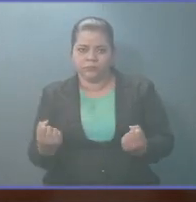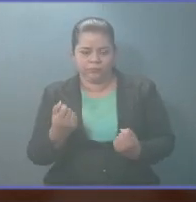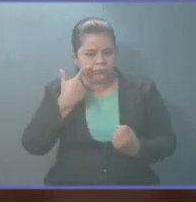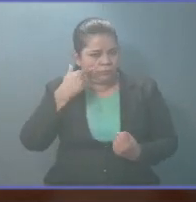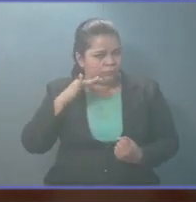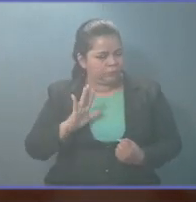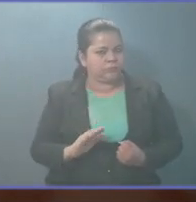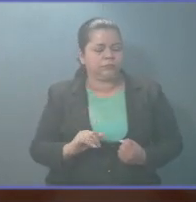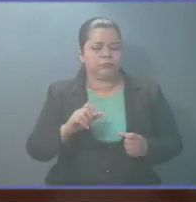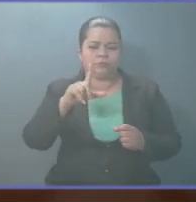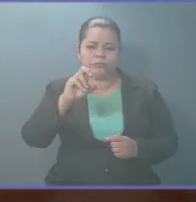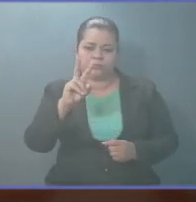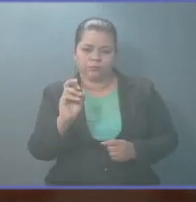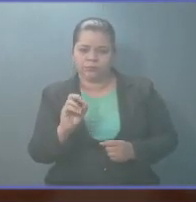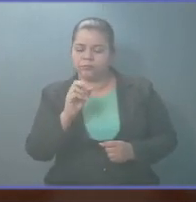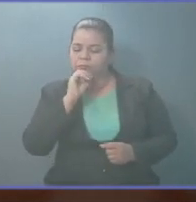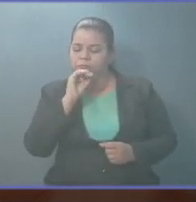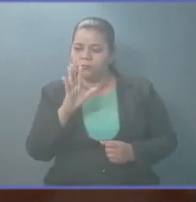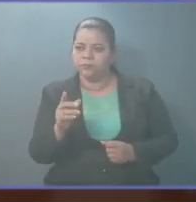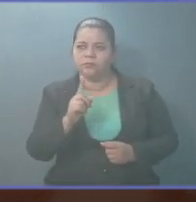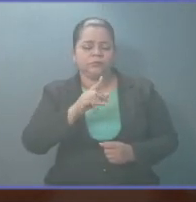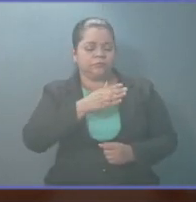Ok. Y